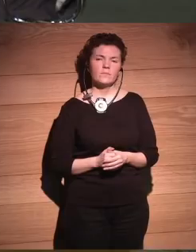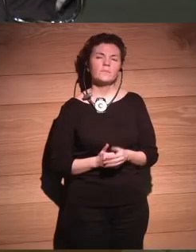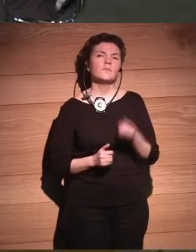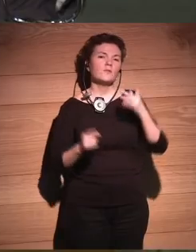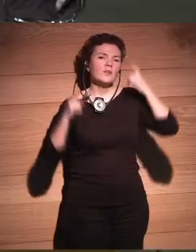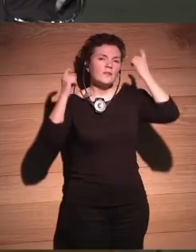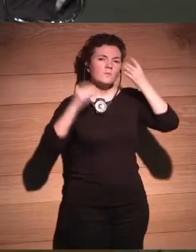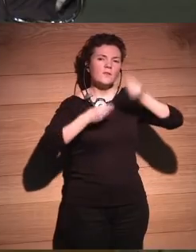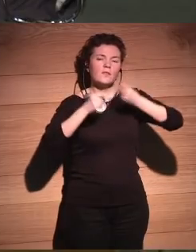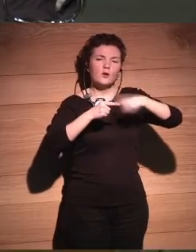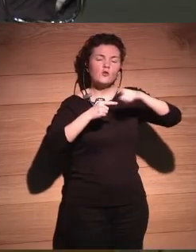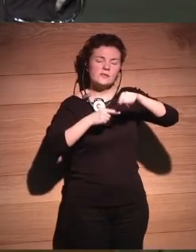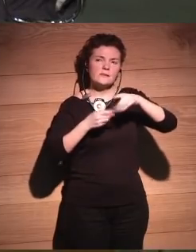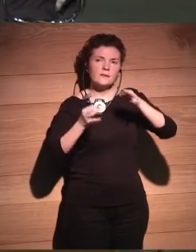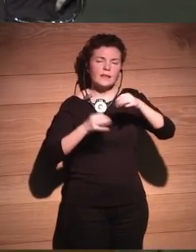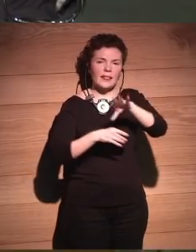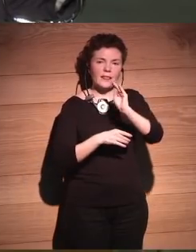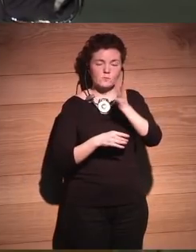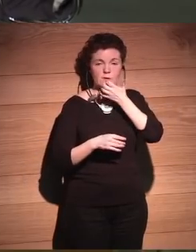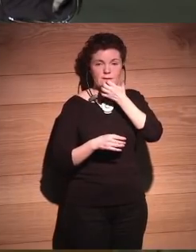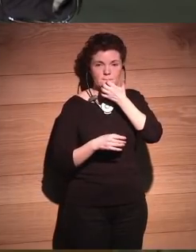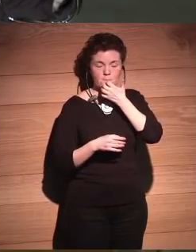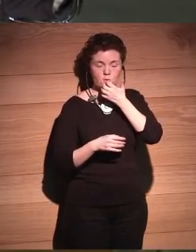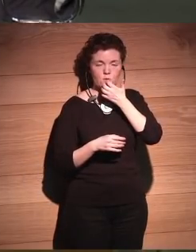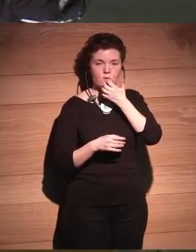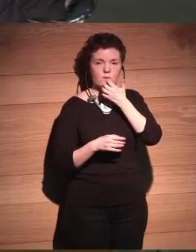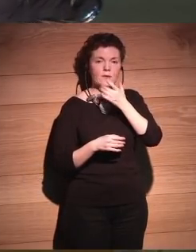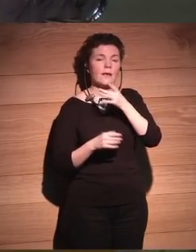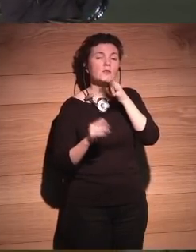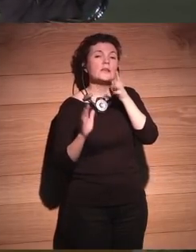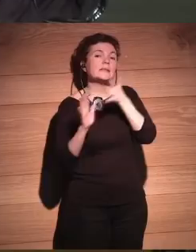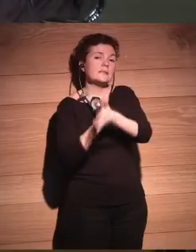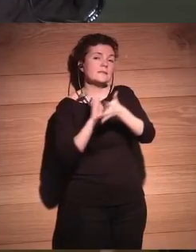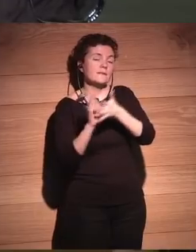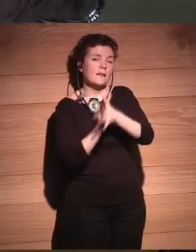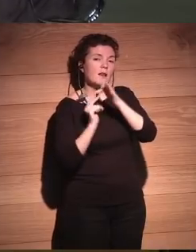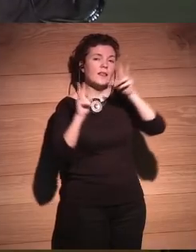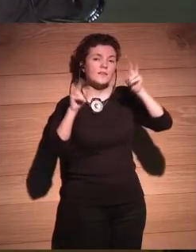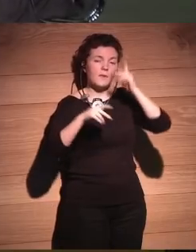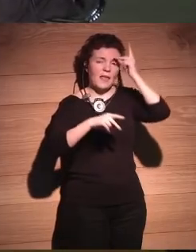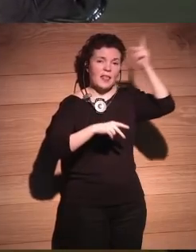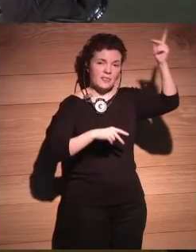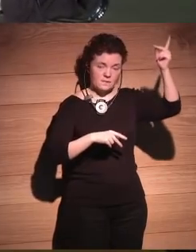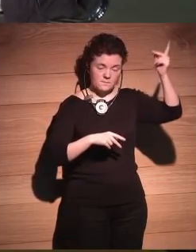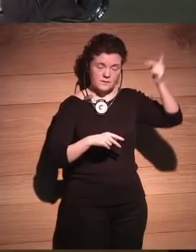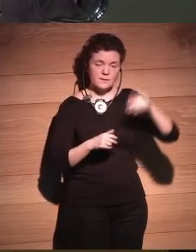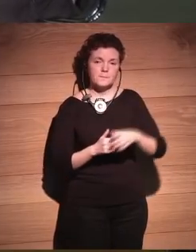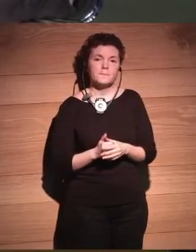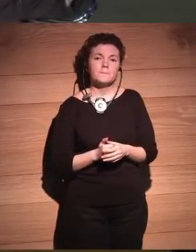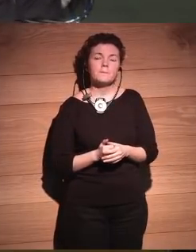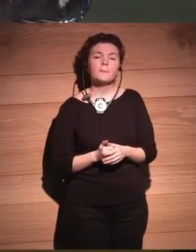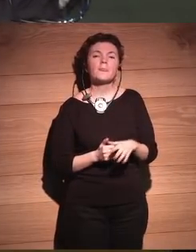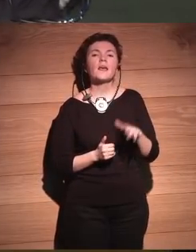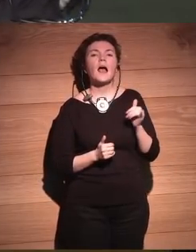Bueno, pues intentamos hacer cosas que entendemos, como por ejemplo, te acabo de describir el tema del Alzheimer.